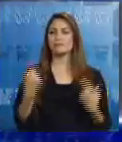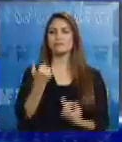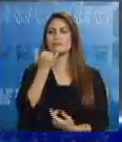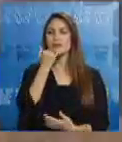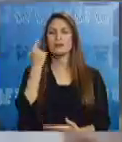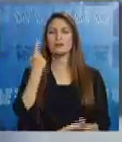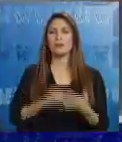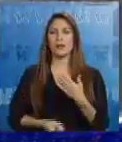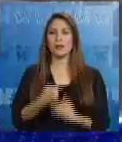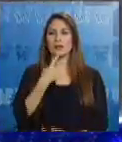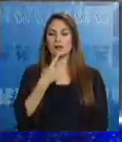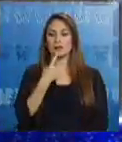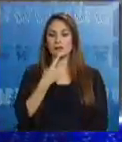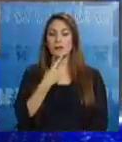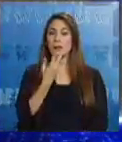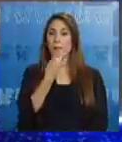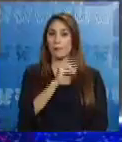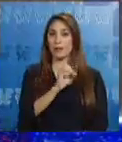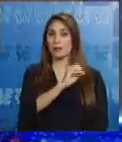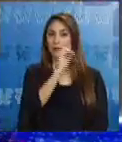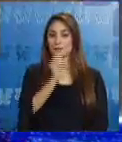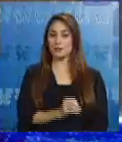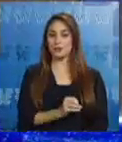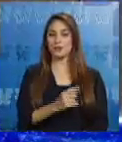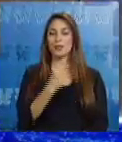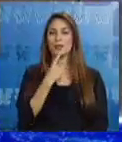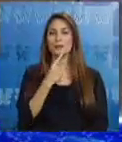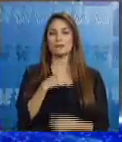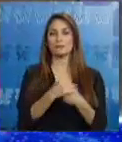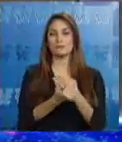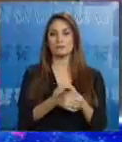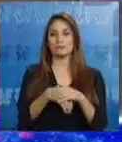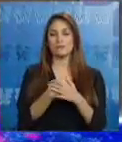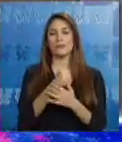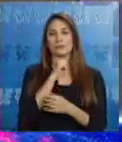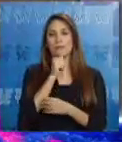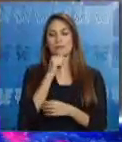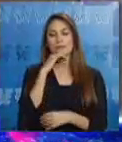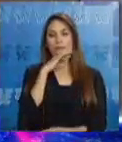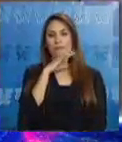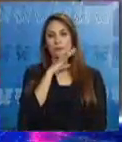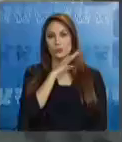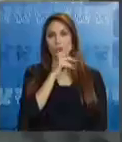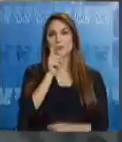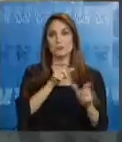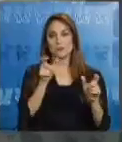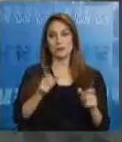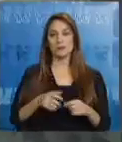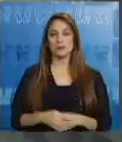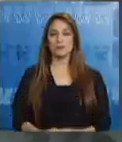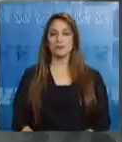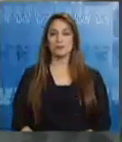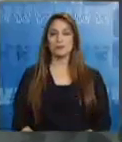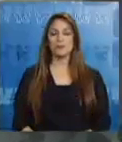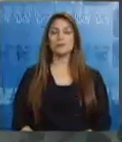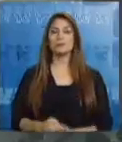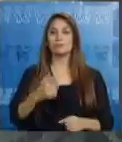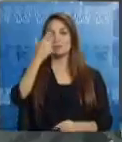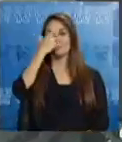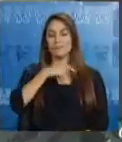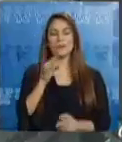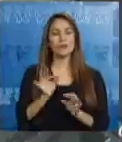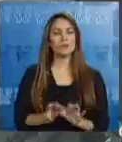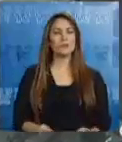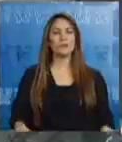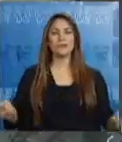los resultados señalaron que un 20% mencionó a las malas prácticas de higiene, entre otras acciones molestas. De ahí que el cuidado y la higiene personal son